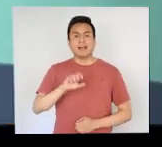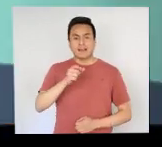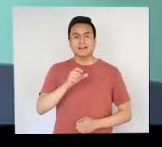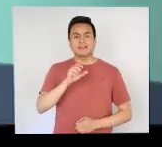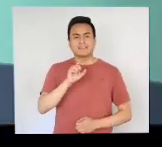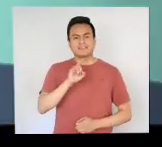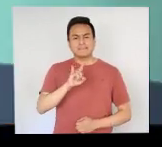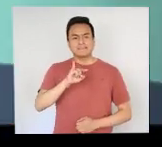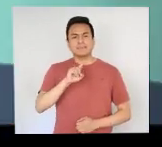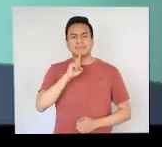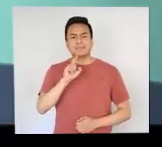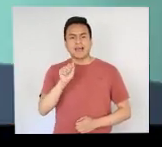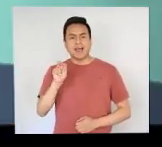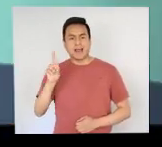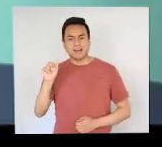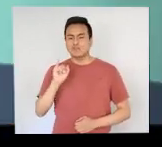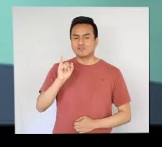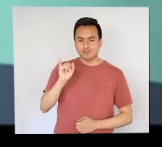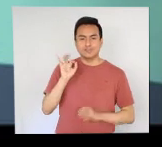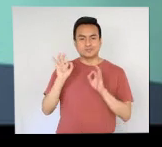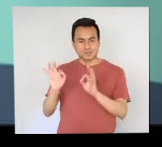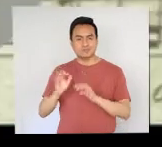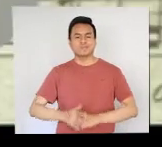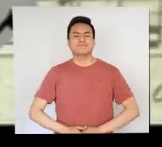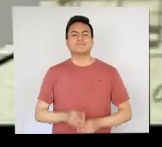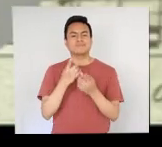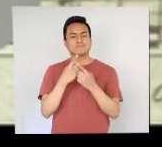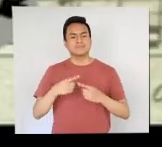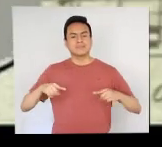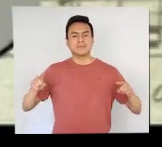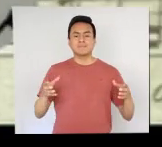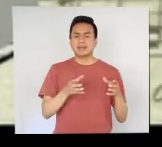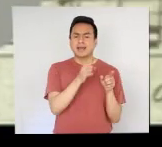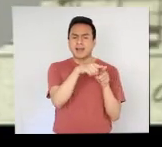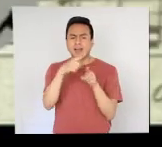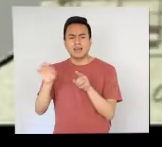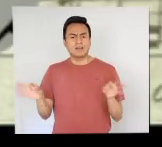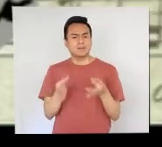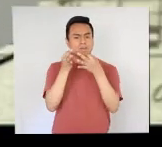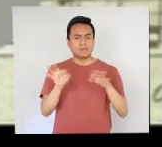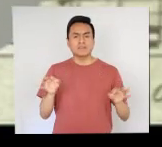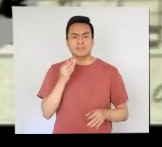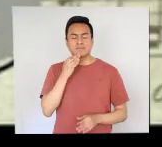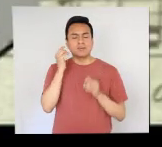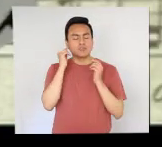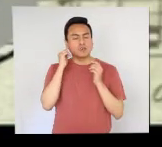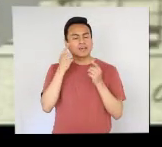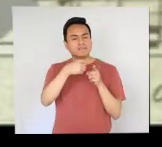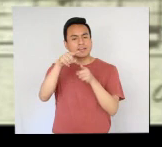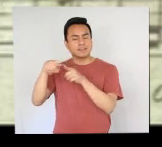Una guitarra. Sí, es una guitarra. En mi gran orquesta también